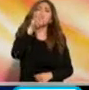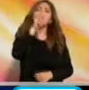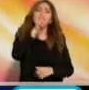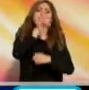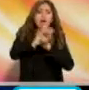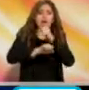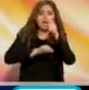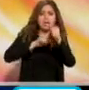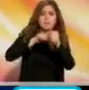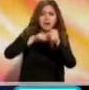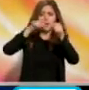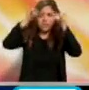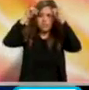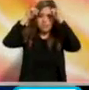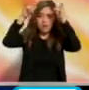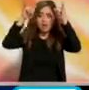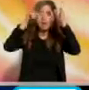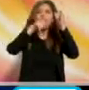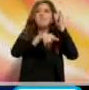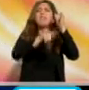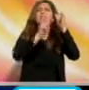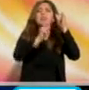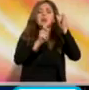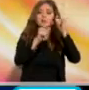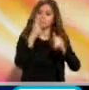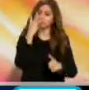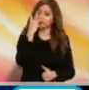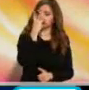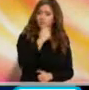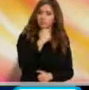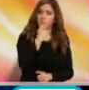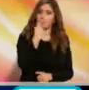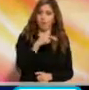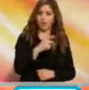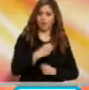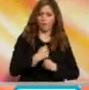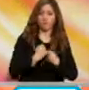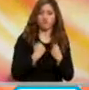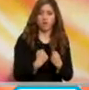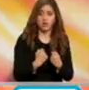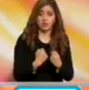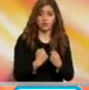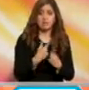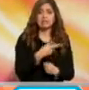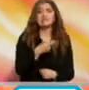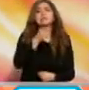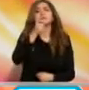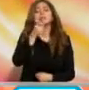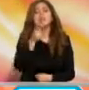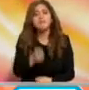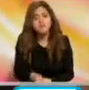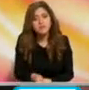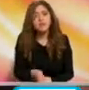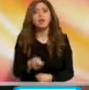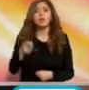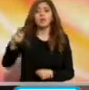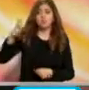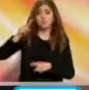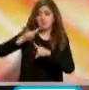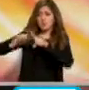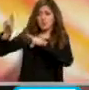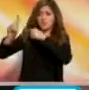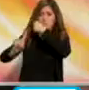Tauro, aparte de hermoso, es fuerte Sí. y simboliza que Tauro puede soportar todas